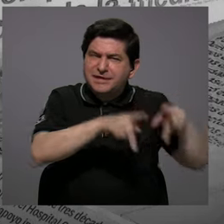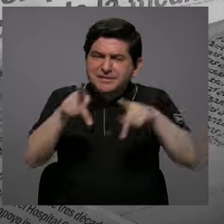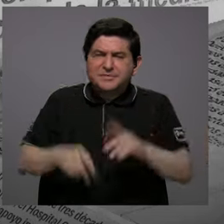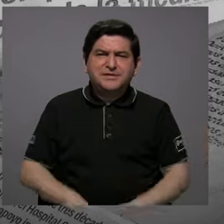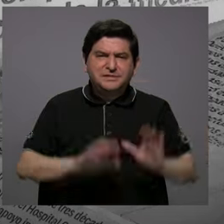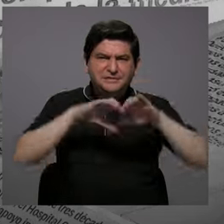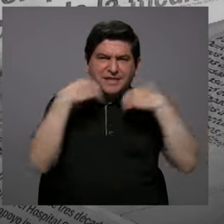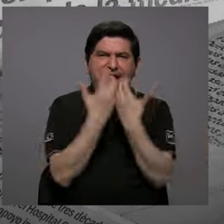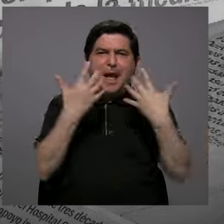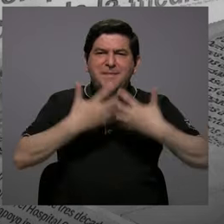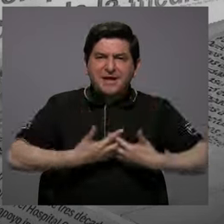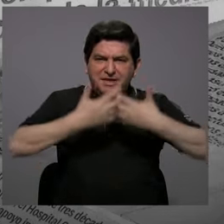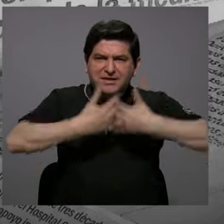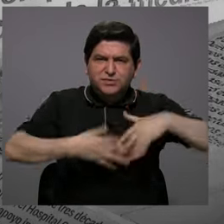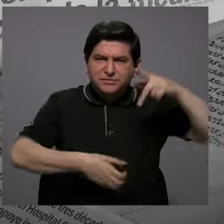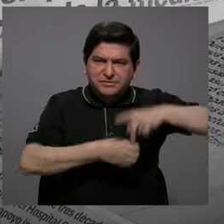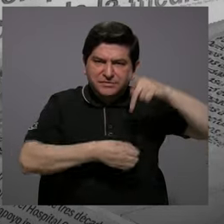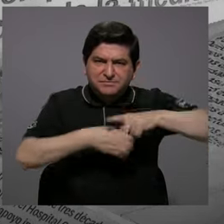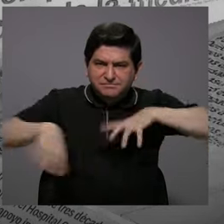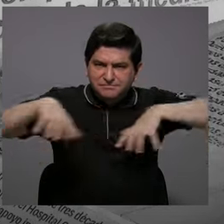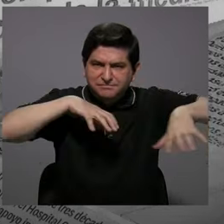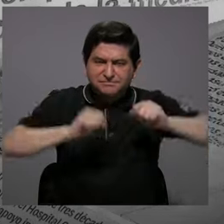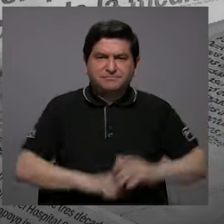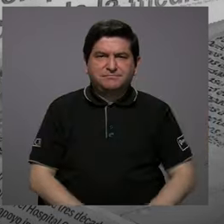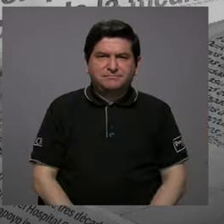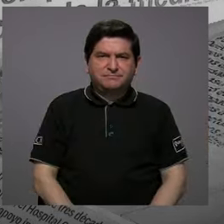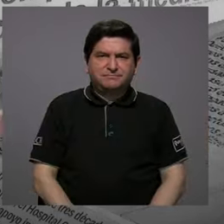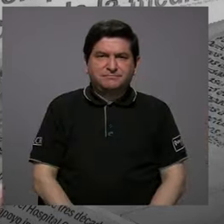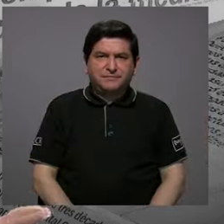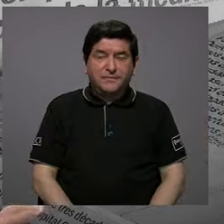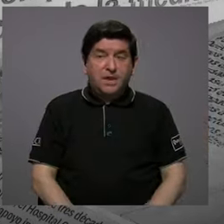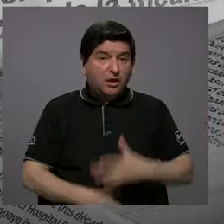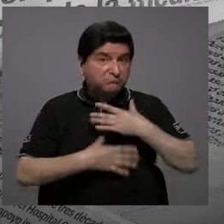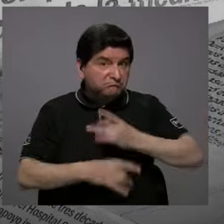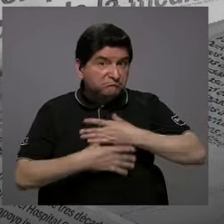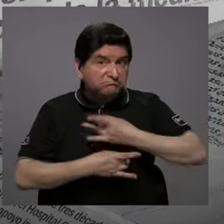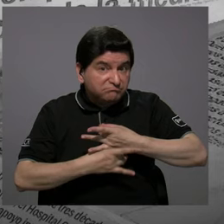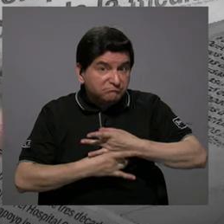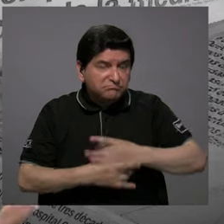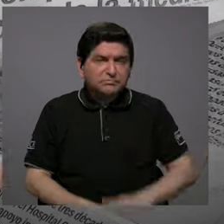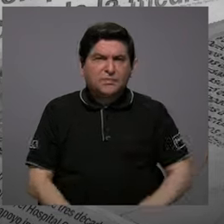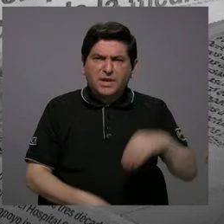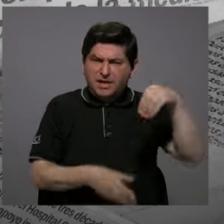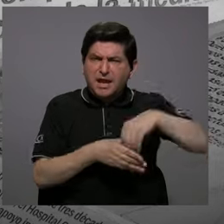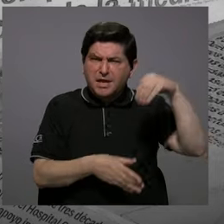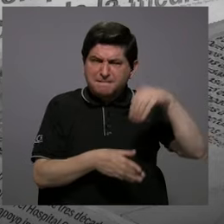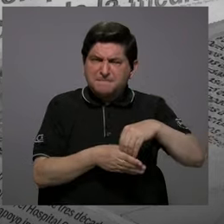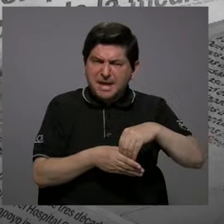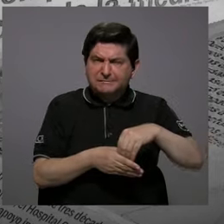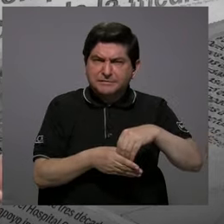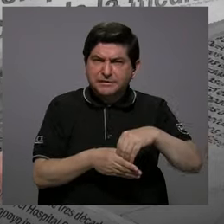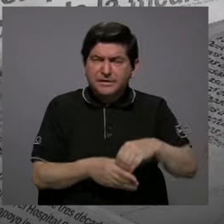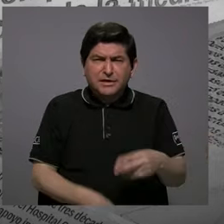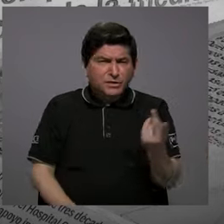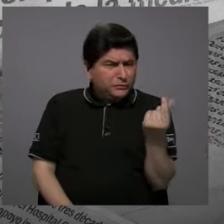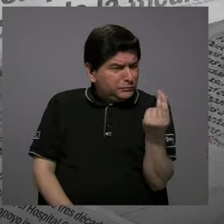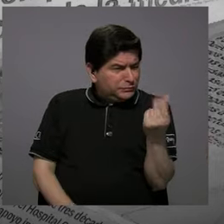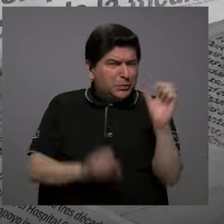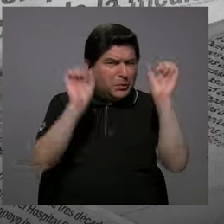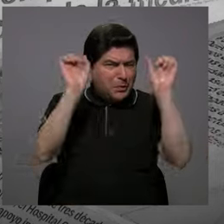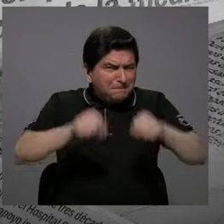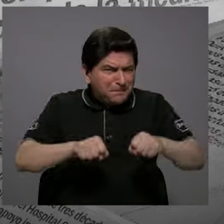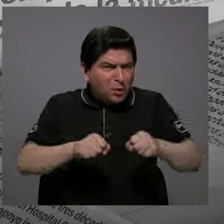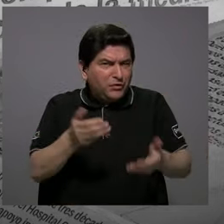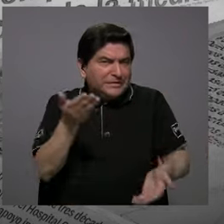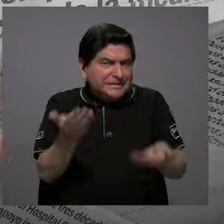la cámara de industrias que ha participado en la actividad eh tienen interés hay que invertir mucho dinero para poder